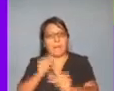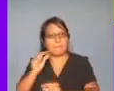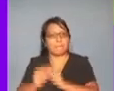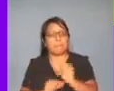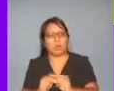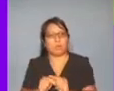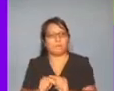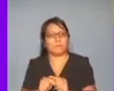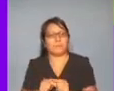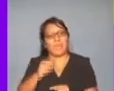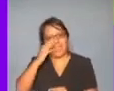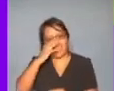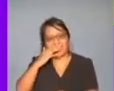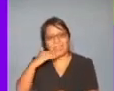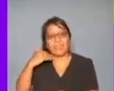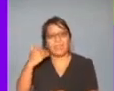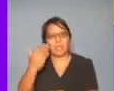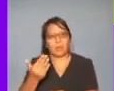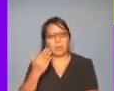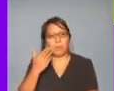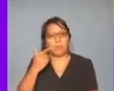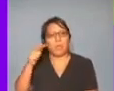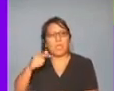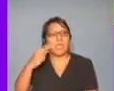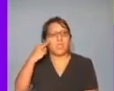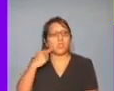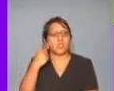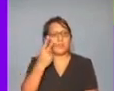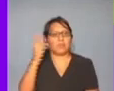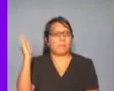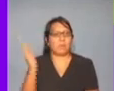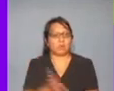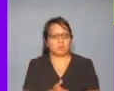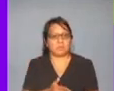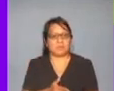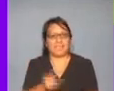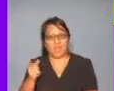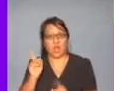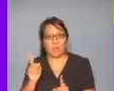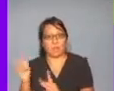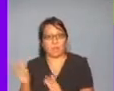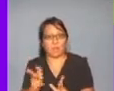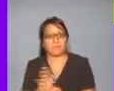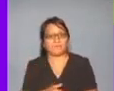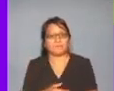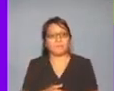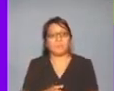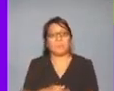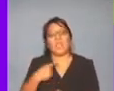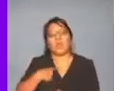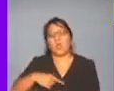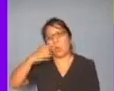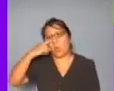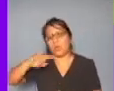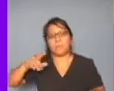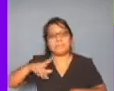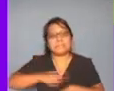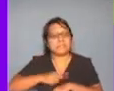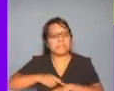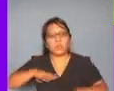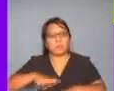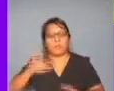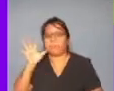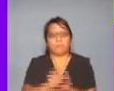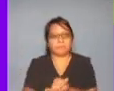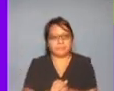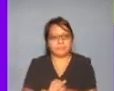semana, ahí en los números llegamos al 92%. Esto tiene que ver, como vos decías, mucha gente que deja para último momento,